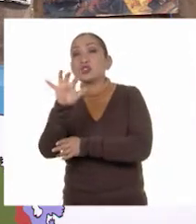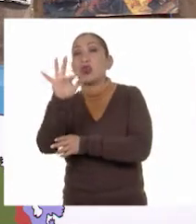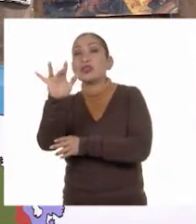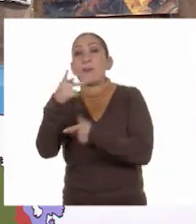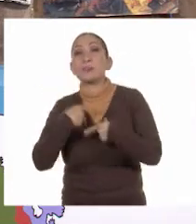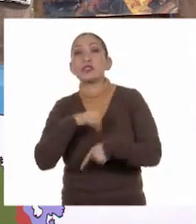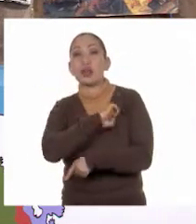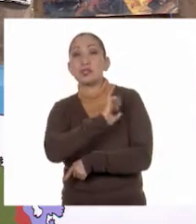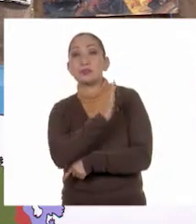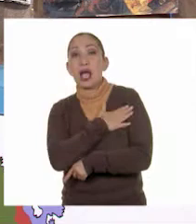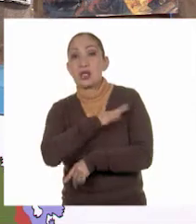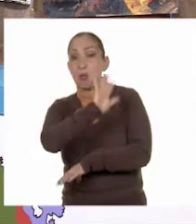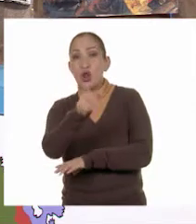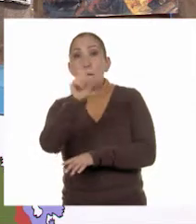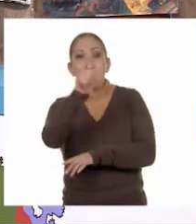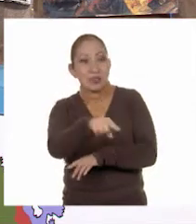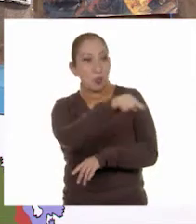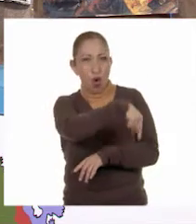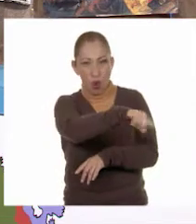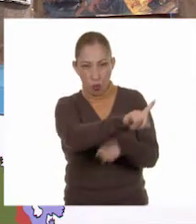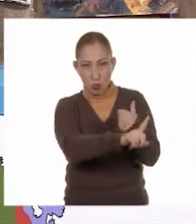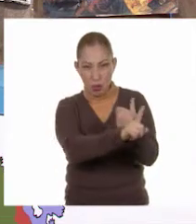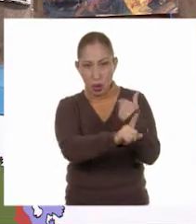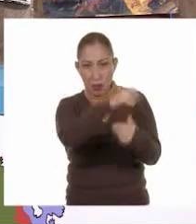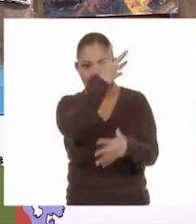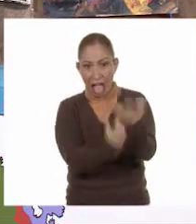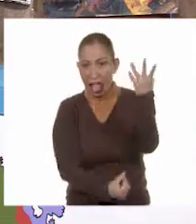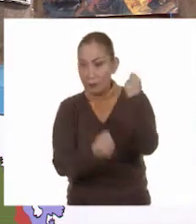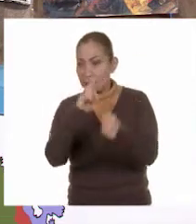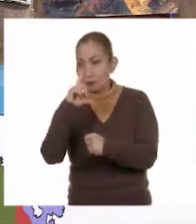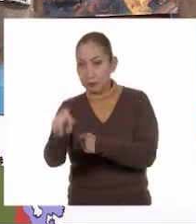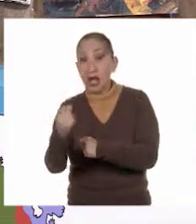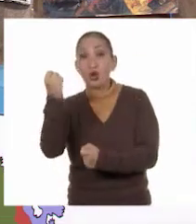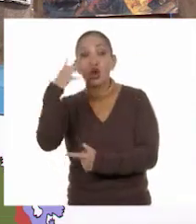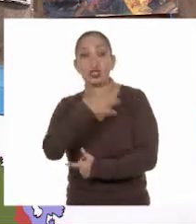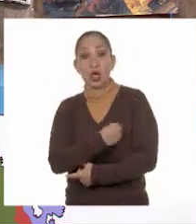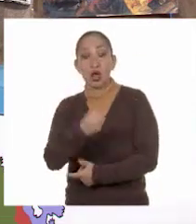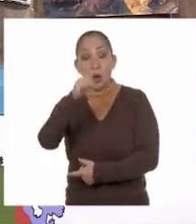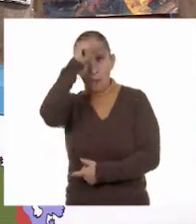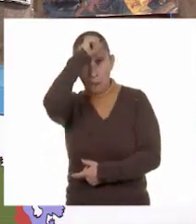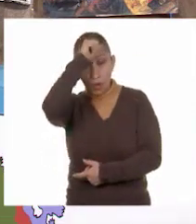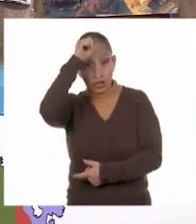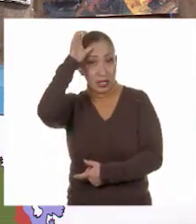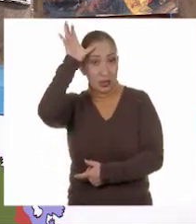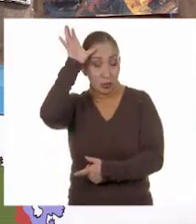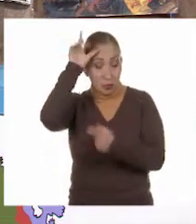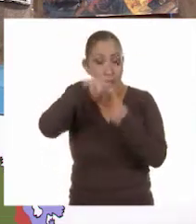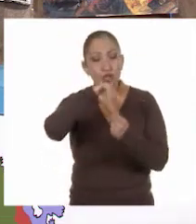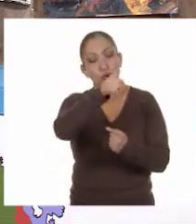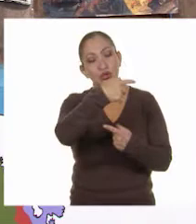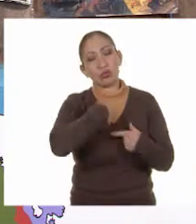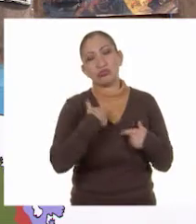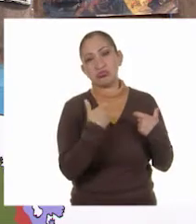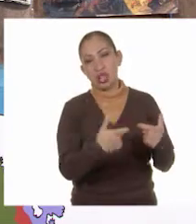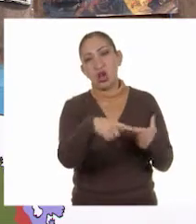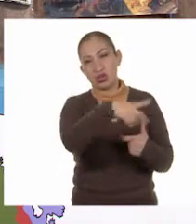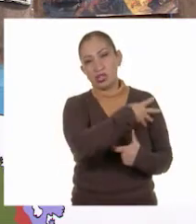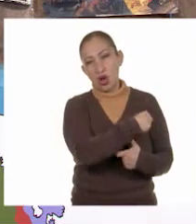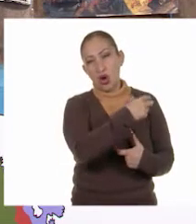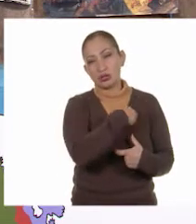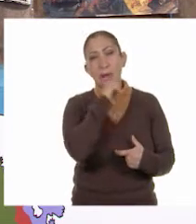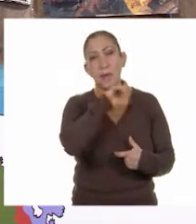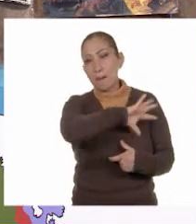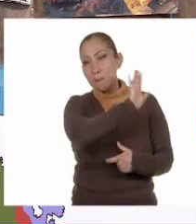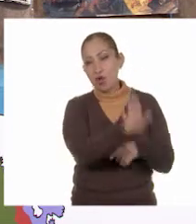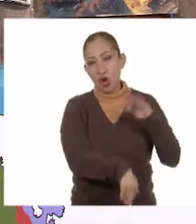450 españoles muertos en la huida. También murieron algunos de los hijos de Moctezuma y otros nobles mexicas que eran prisioneros de los